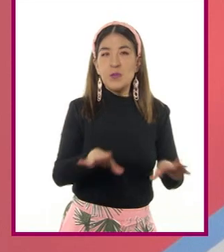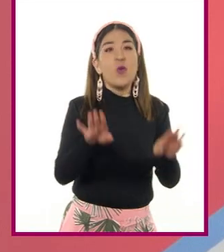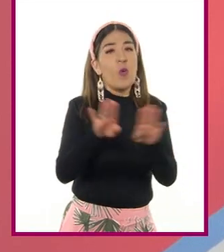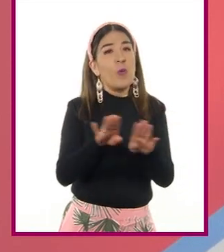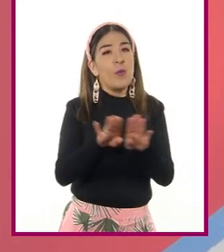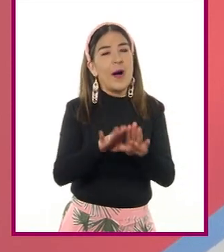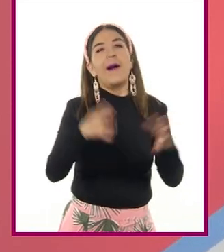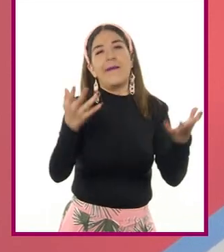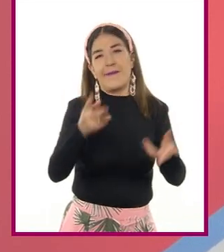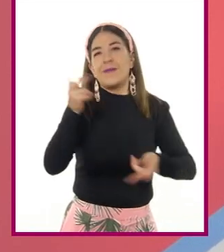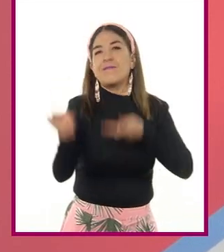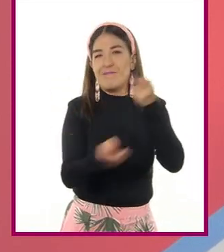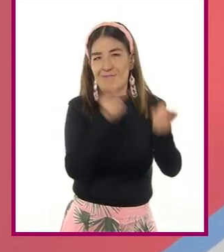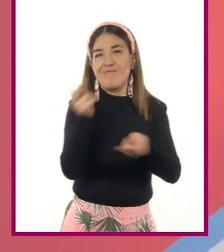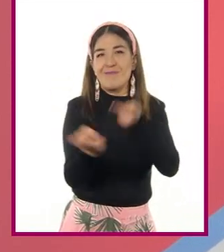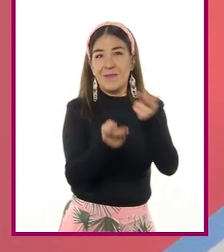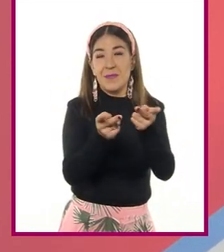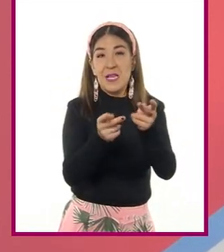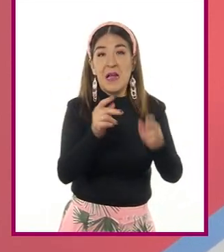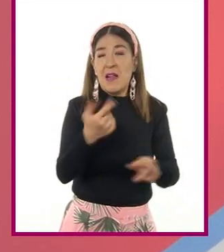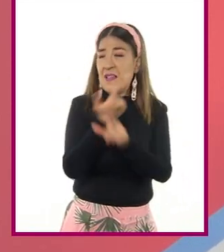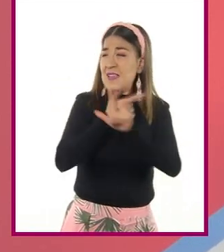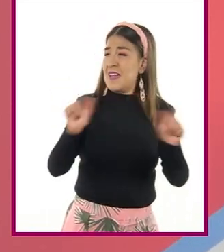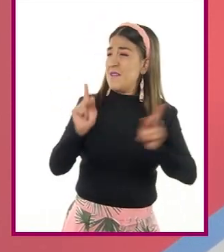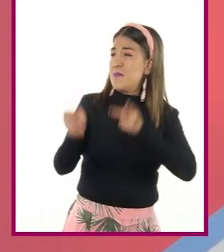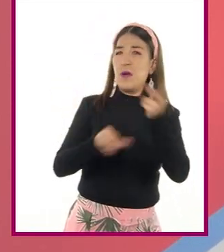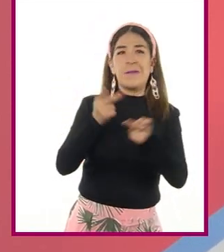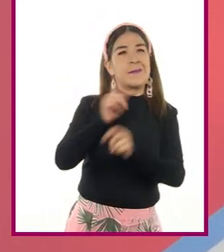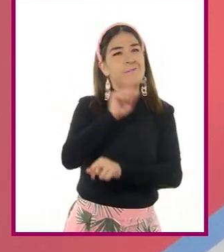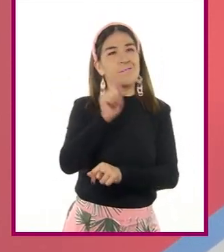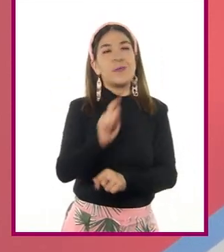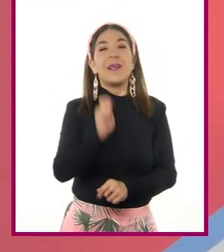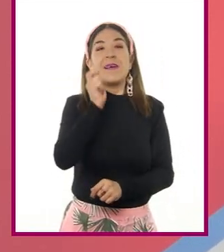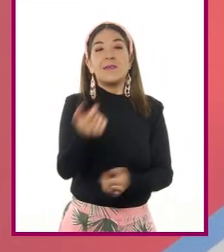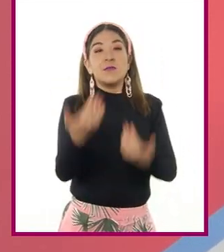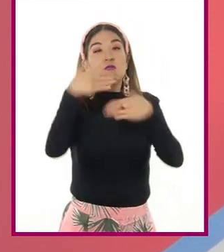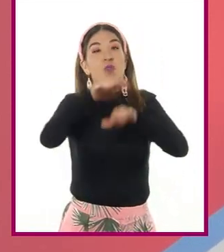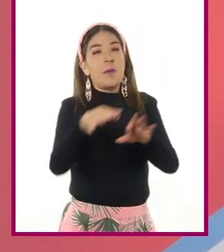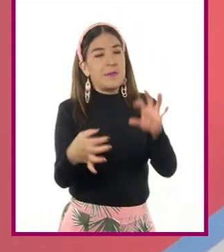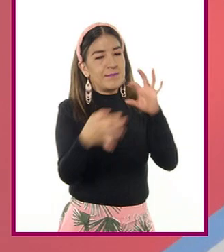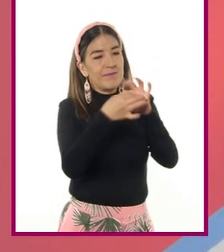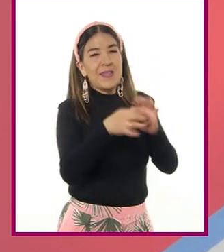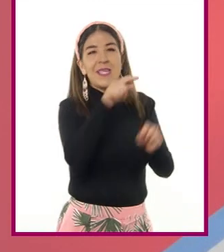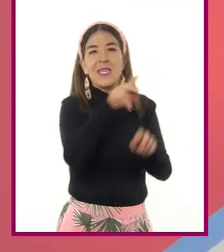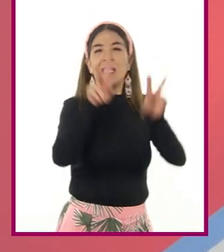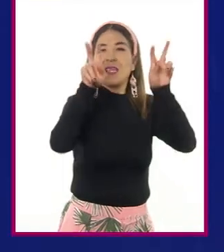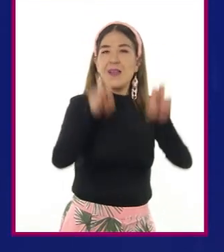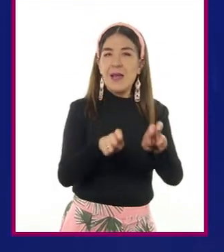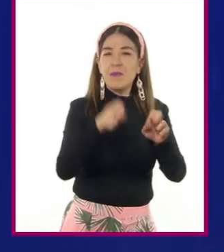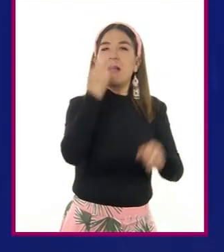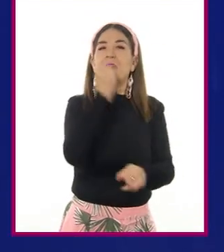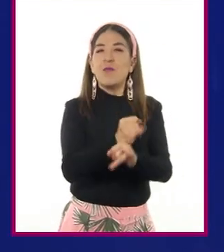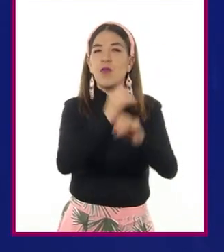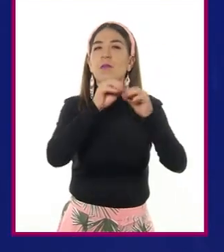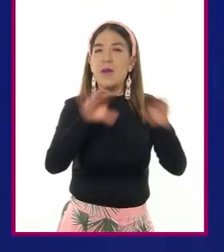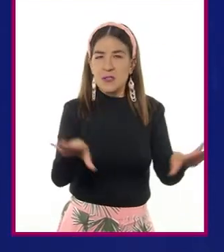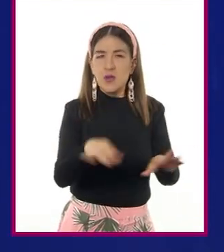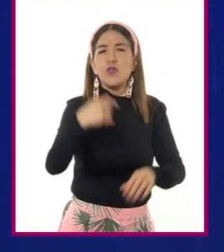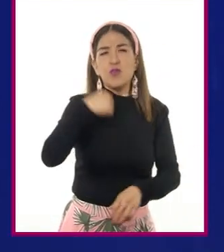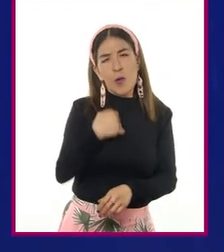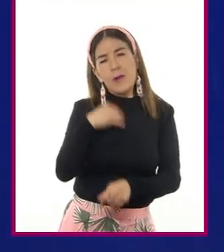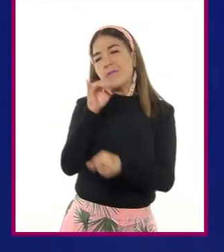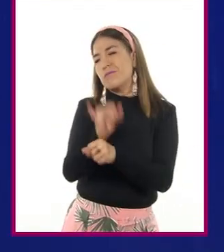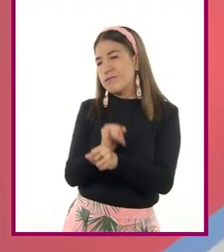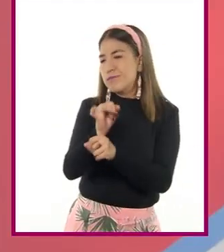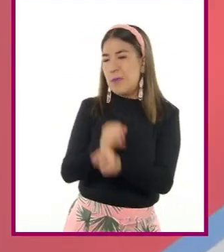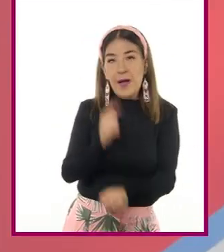de preguntas, pero no de cualquier pregunta, sino de aquellas que obtengan la mayor información posible. Me puse a